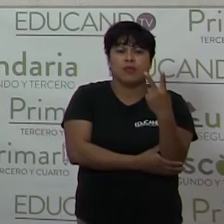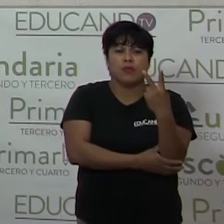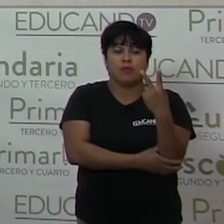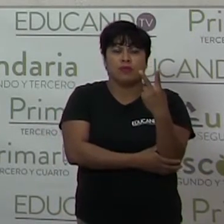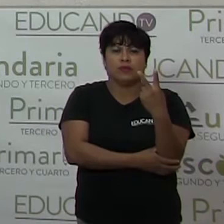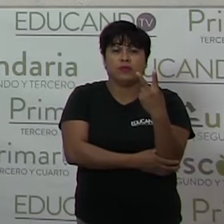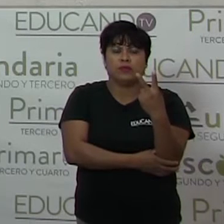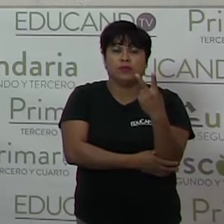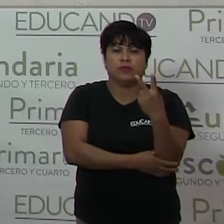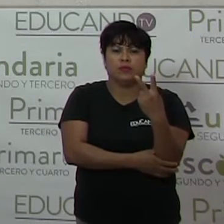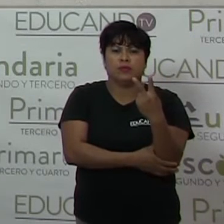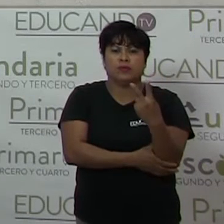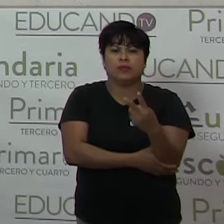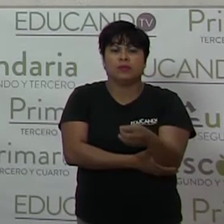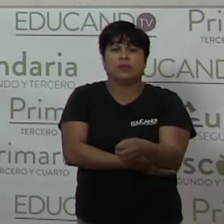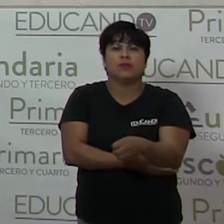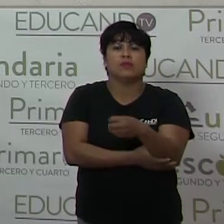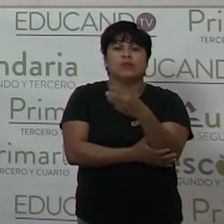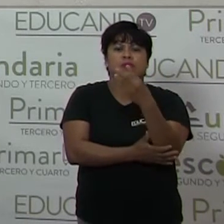2